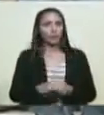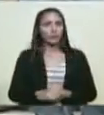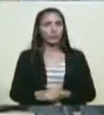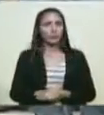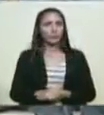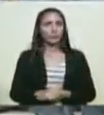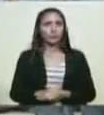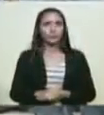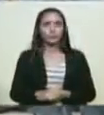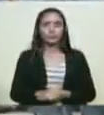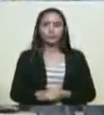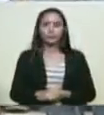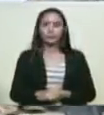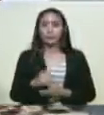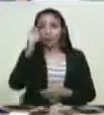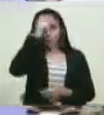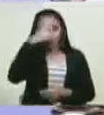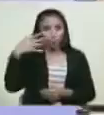¡Donald Trump!